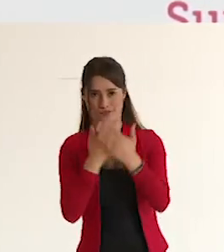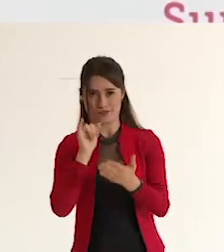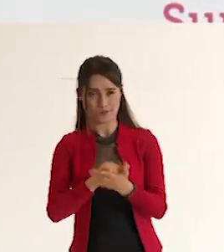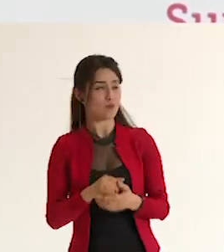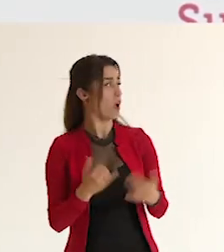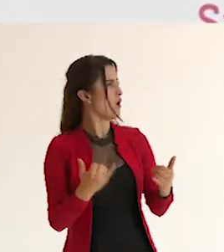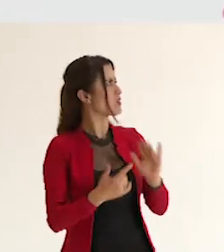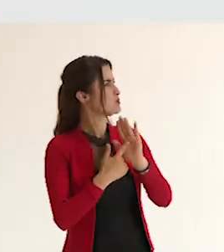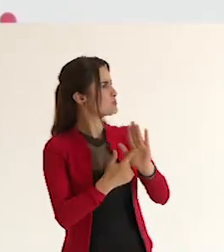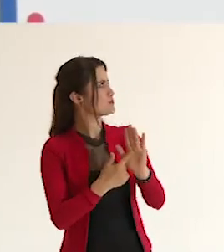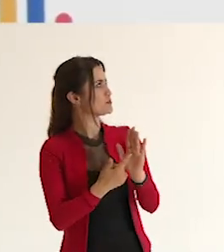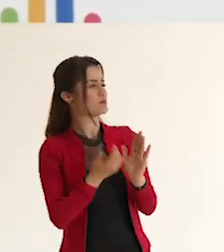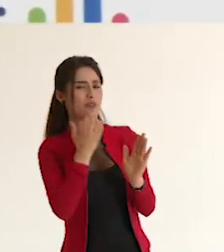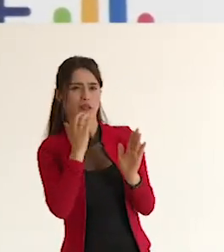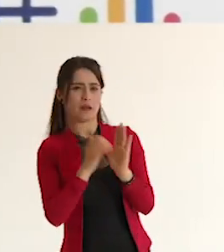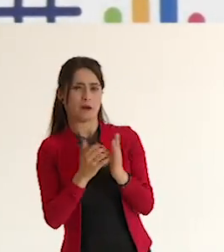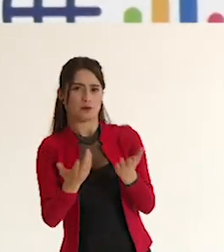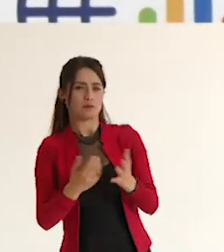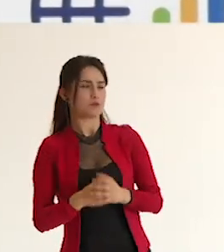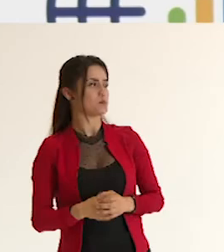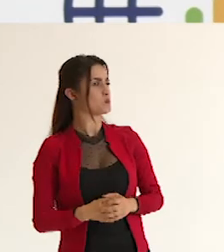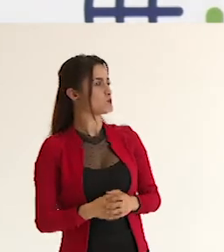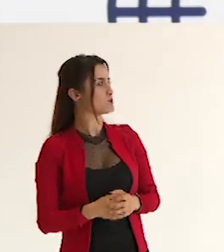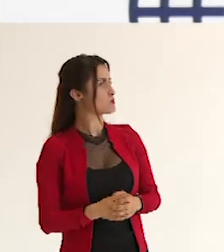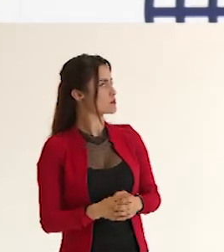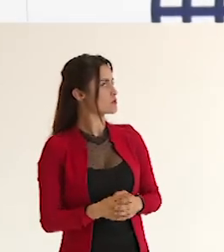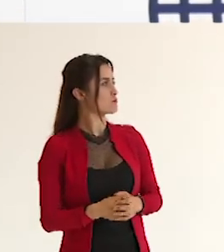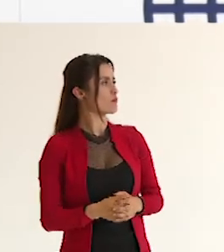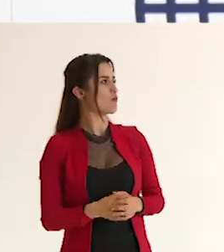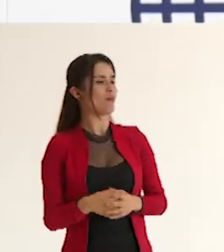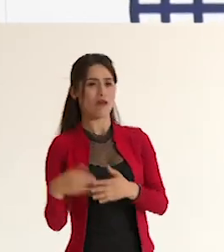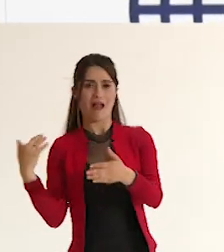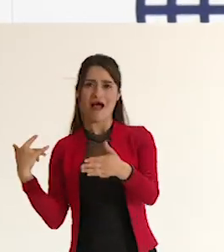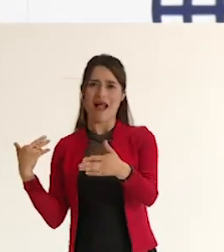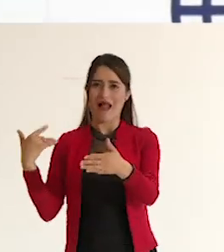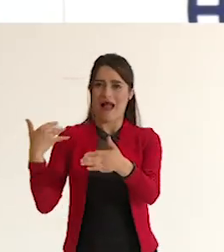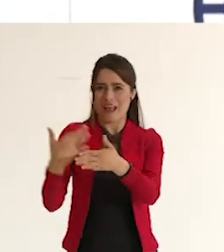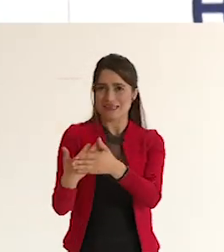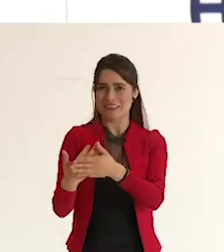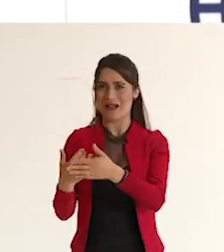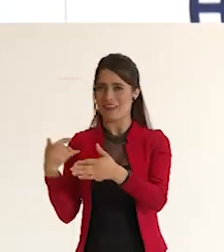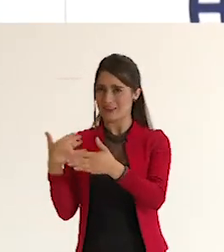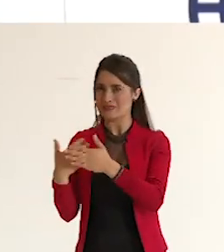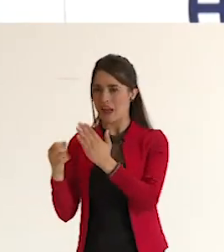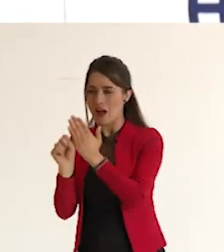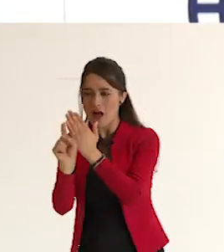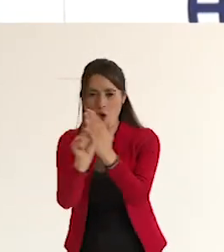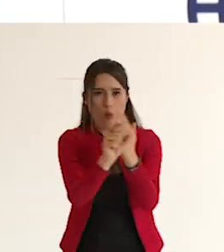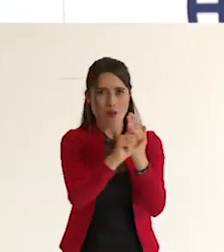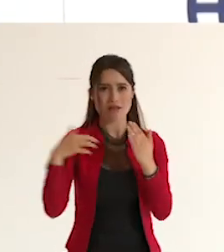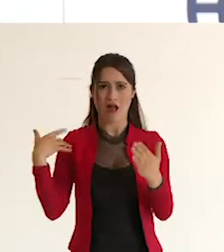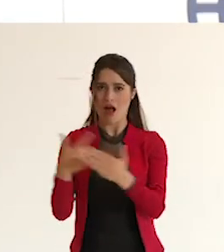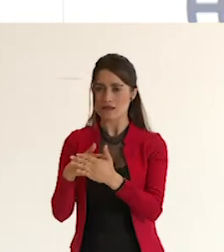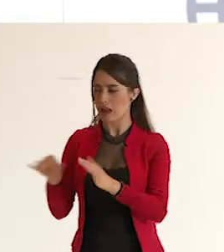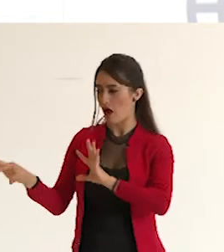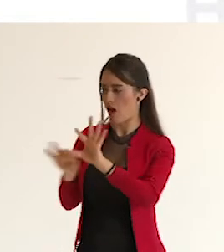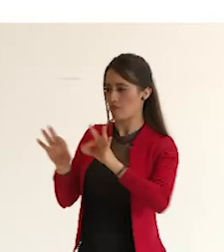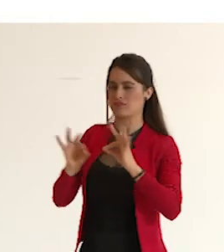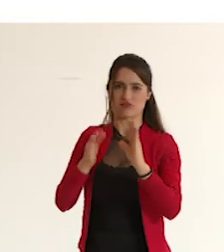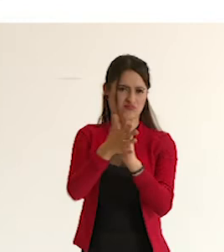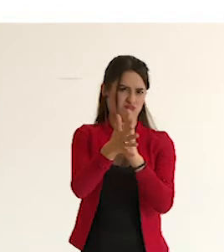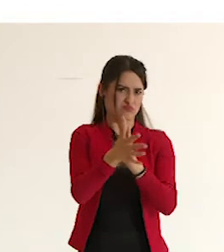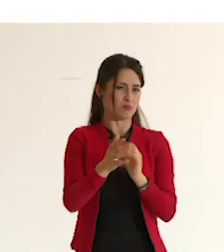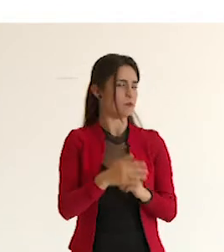entonces a nivel de lo que esto ya son cosas digamos que van saliendo de lo que vamos recogiendo vía encuesta entonces seríamos